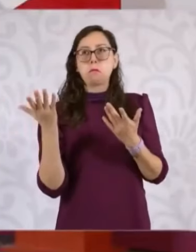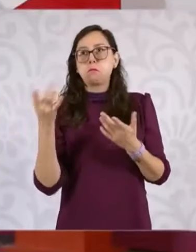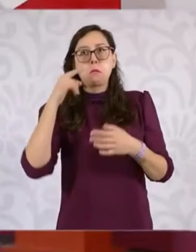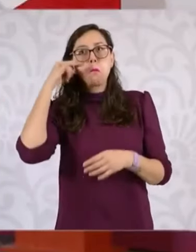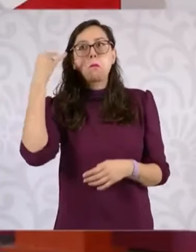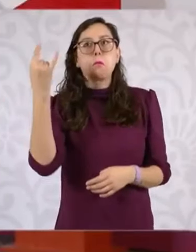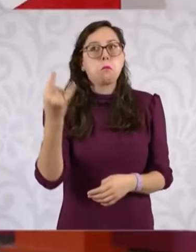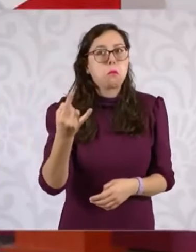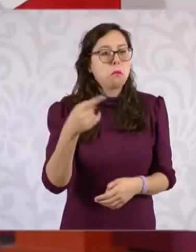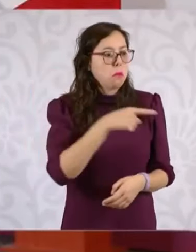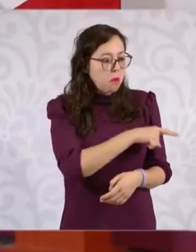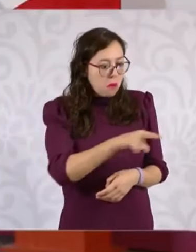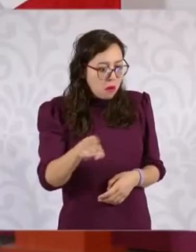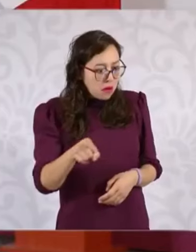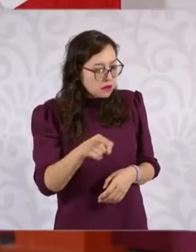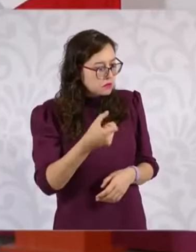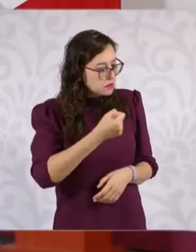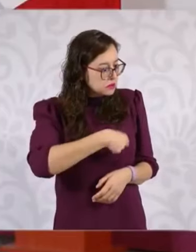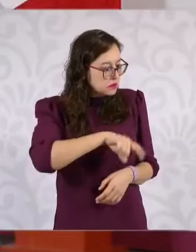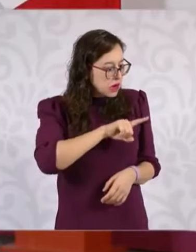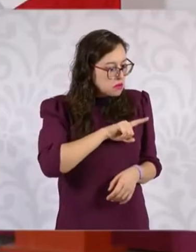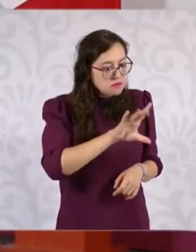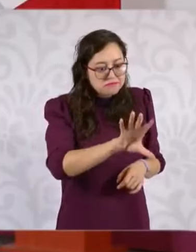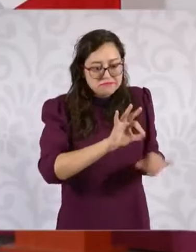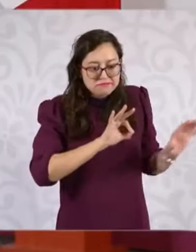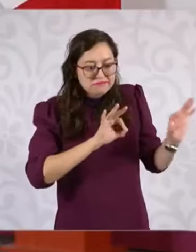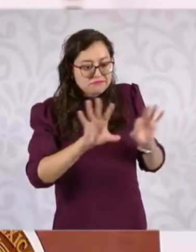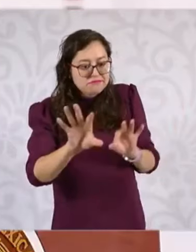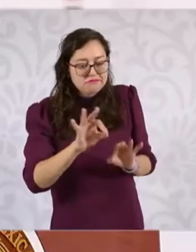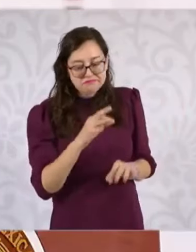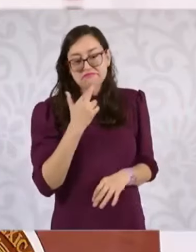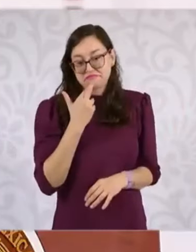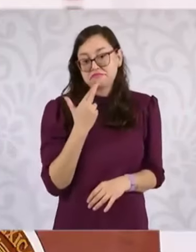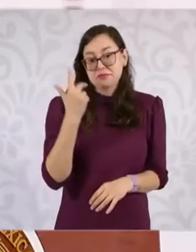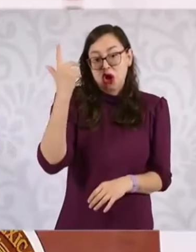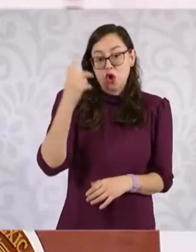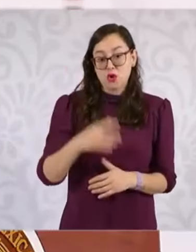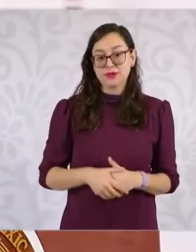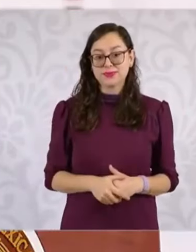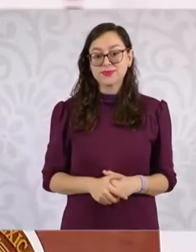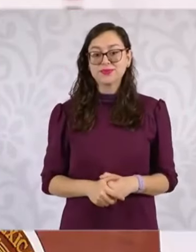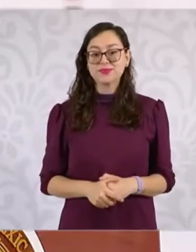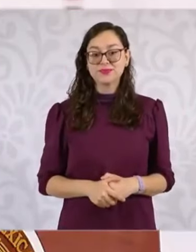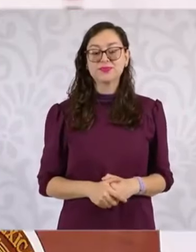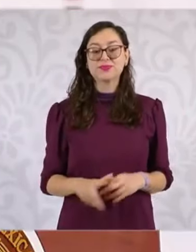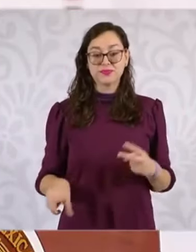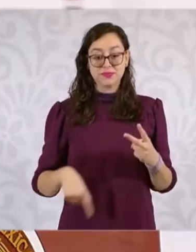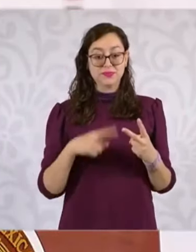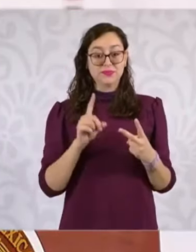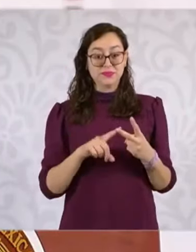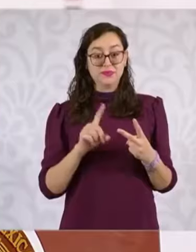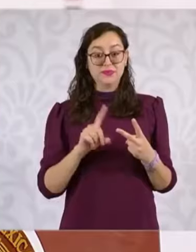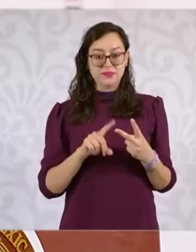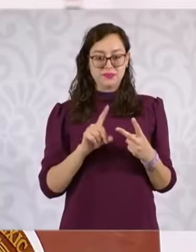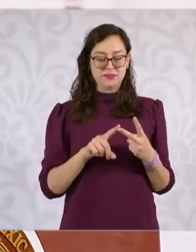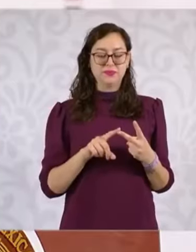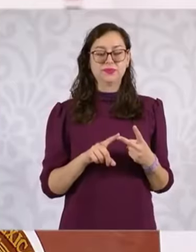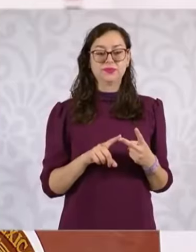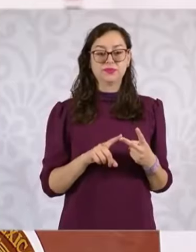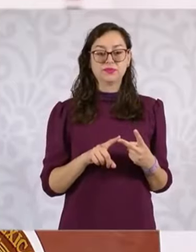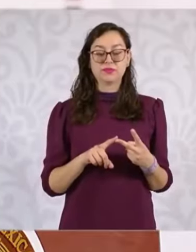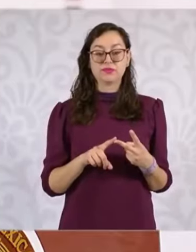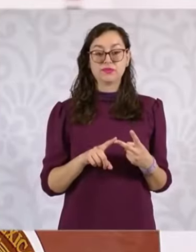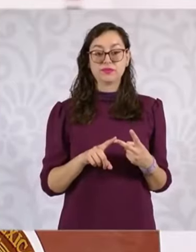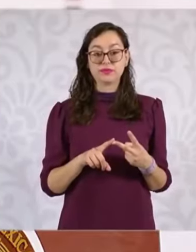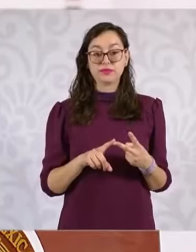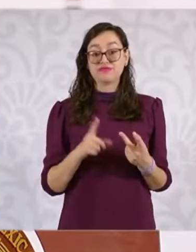y eso les asegure una vida más saludable. Dos, ¿qué necesitamos tener en las